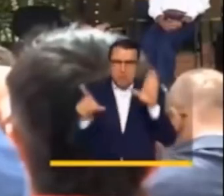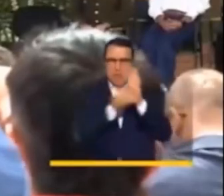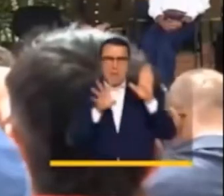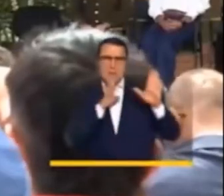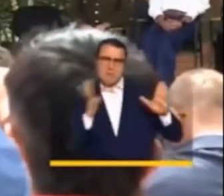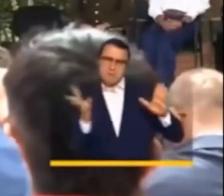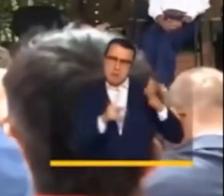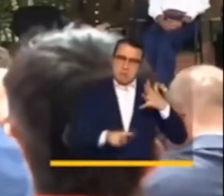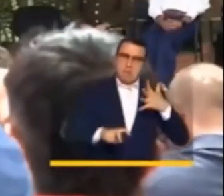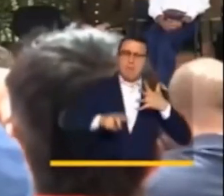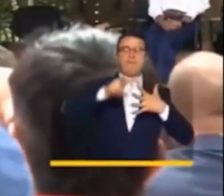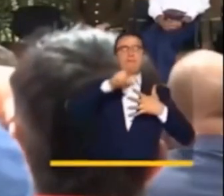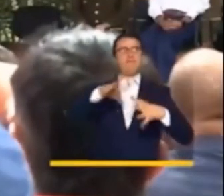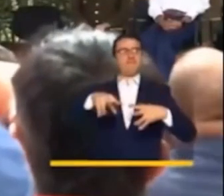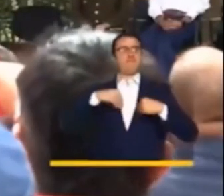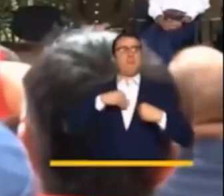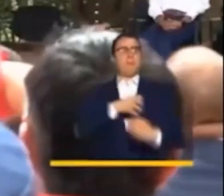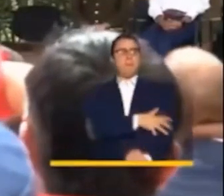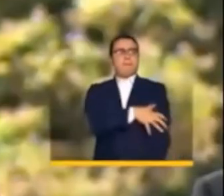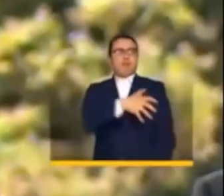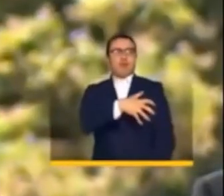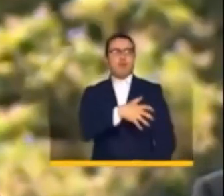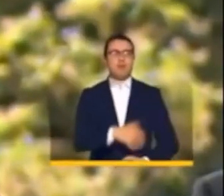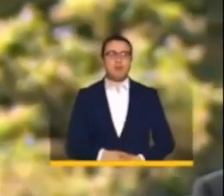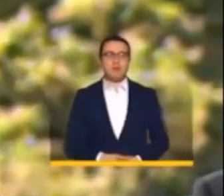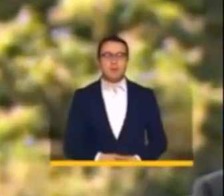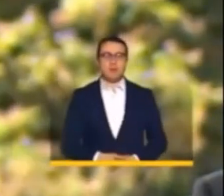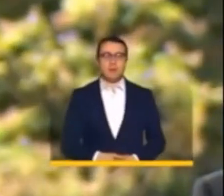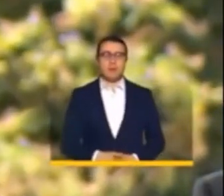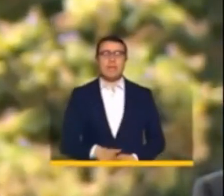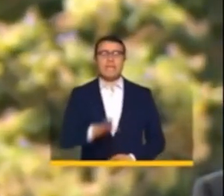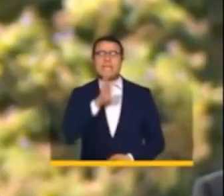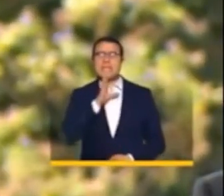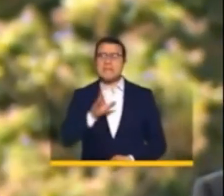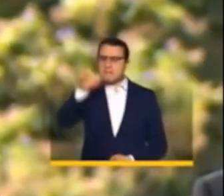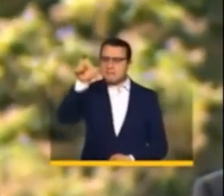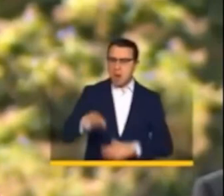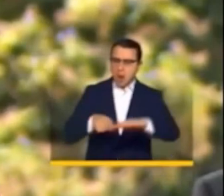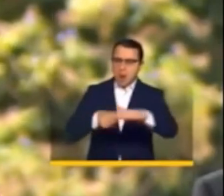Lo que mató a Diego Felipe Becerra es un criminal con poder.